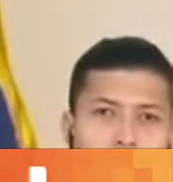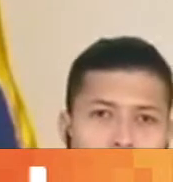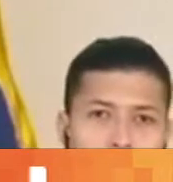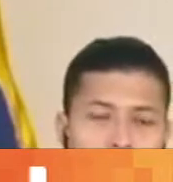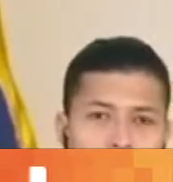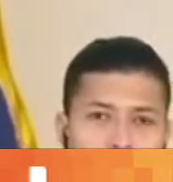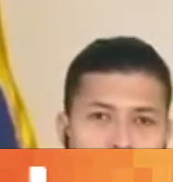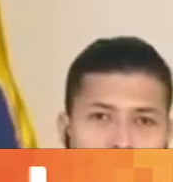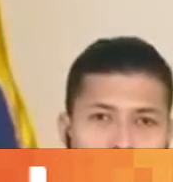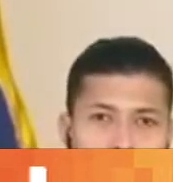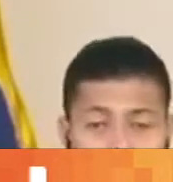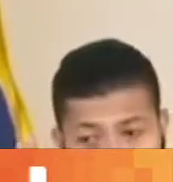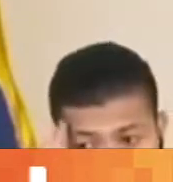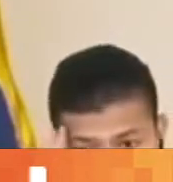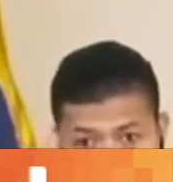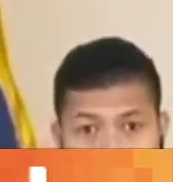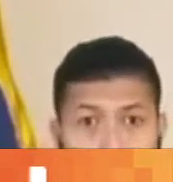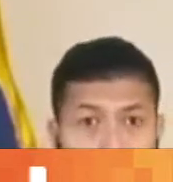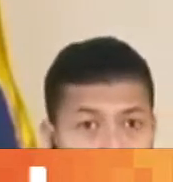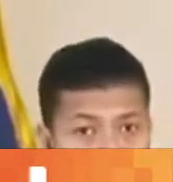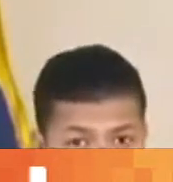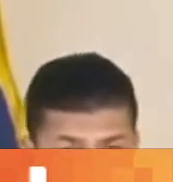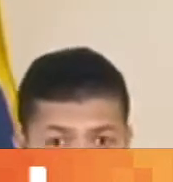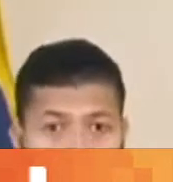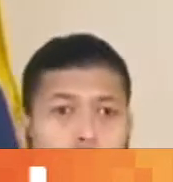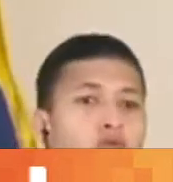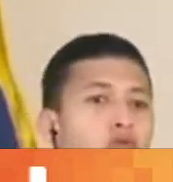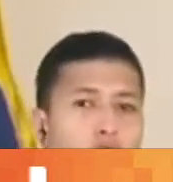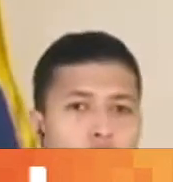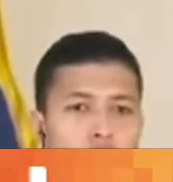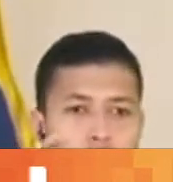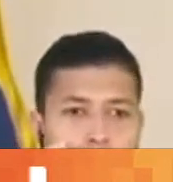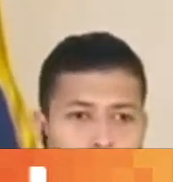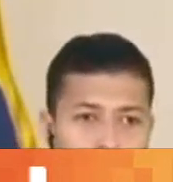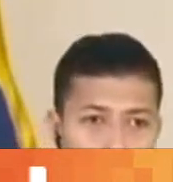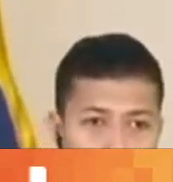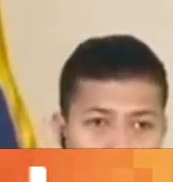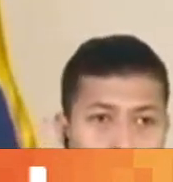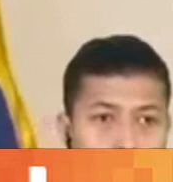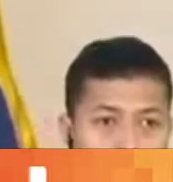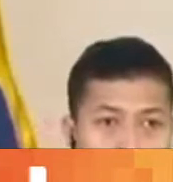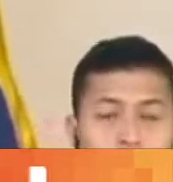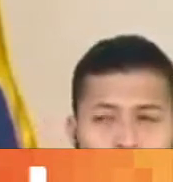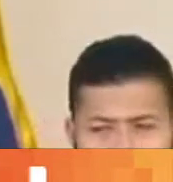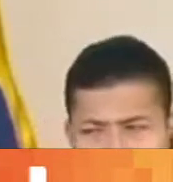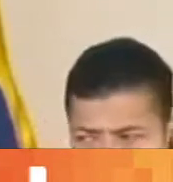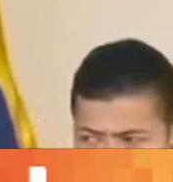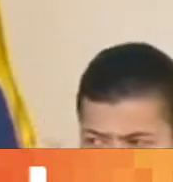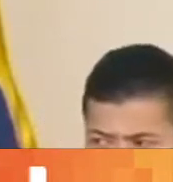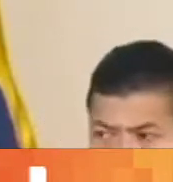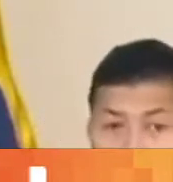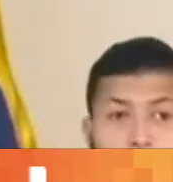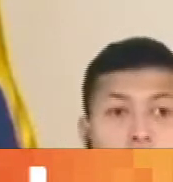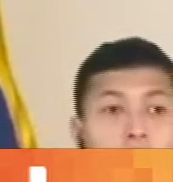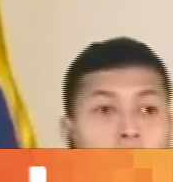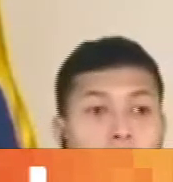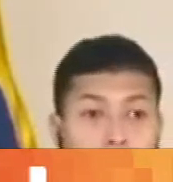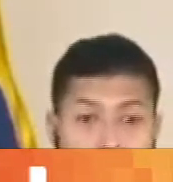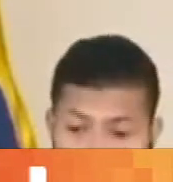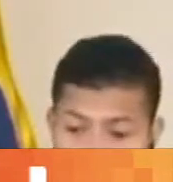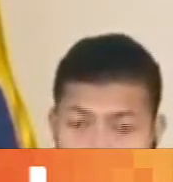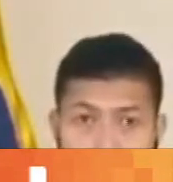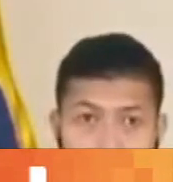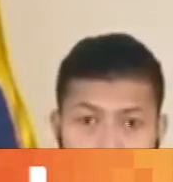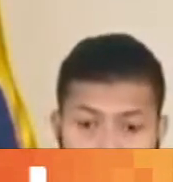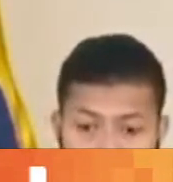es la policía de todos los colombianos y tengo la convicción además que quienes portan el uniforme la repubblica